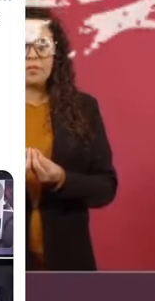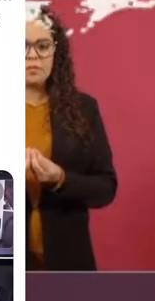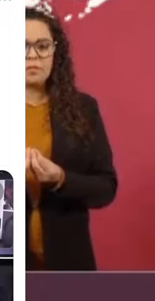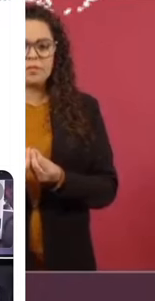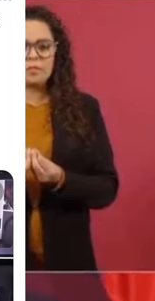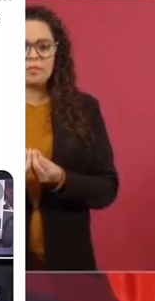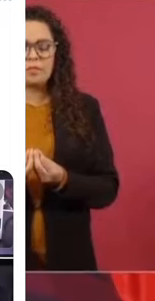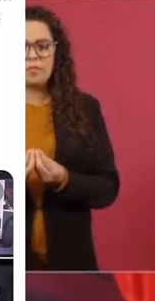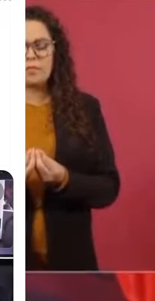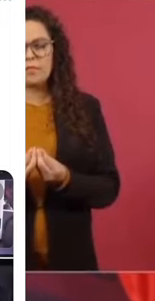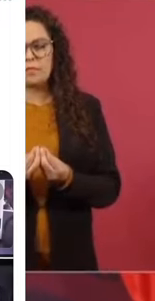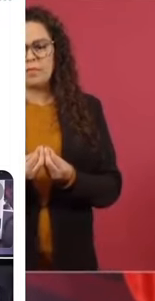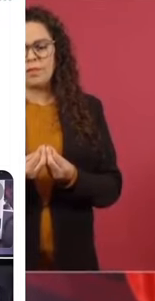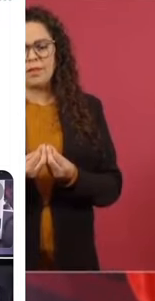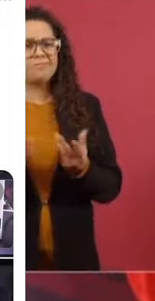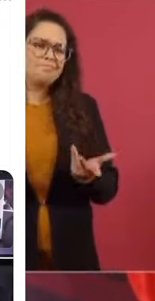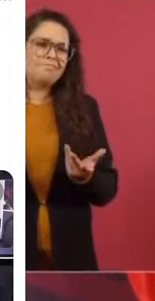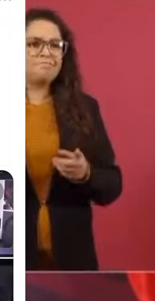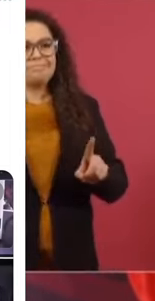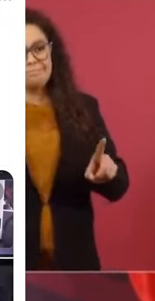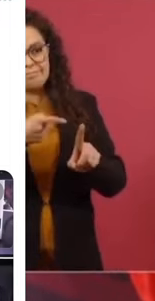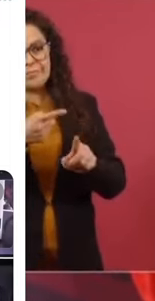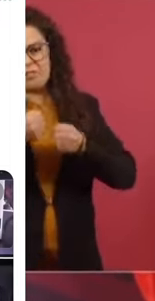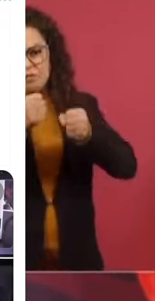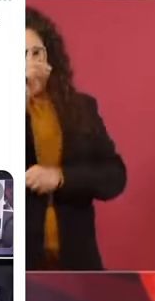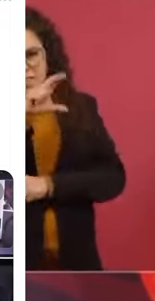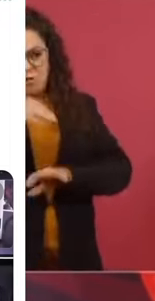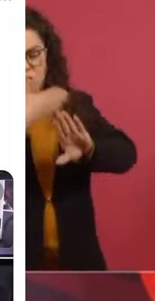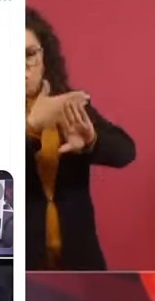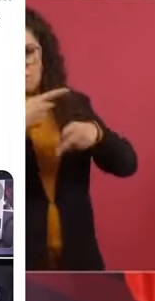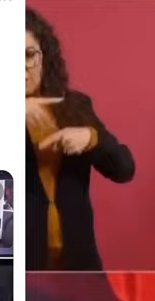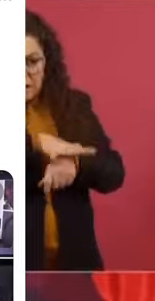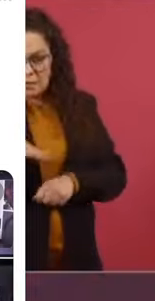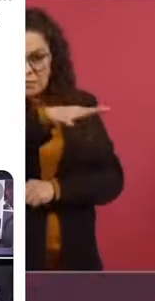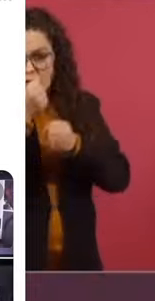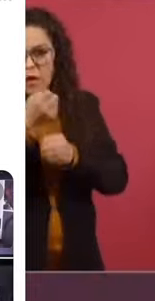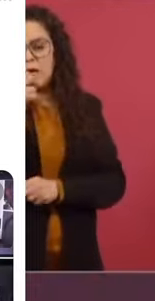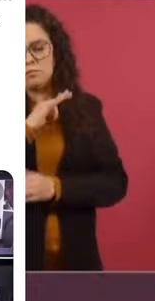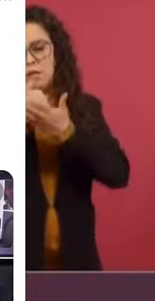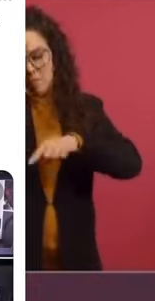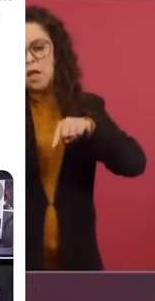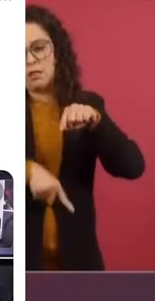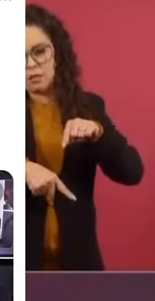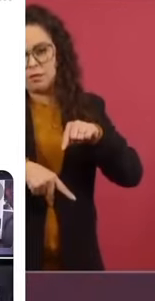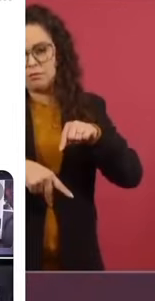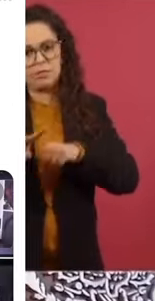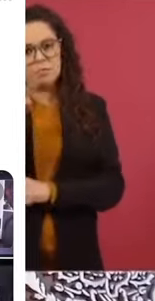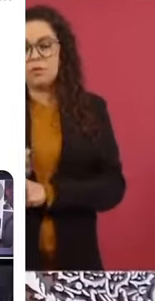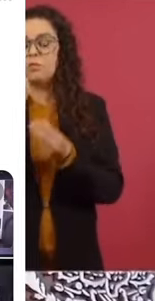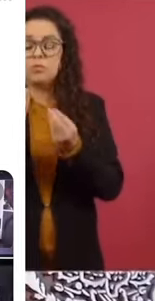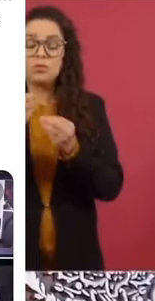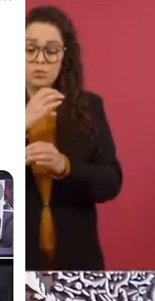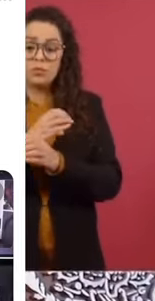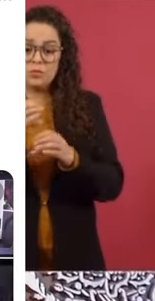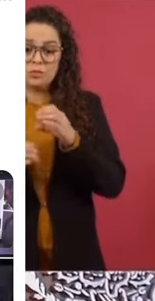contestando aquello que sí resulte dañino, porque también hay muchas cosas que